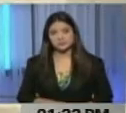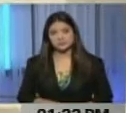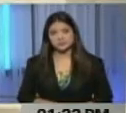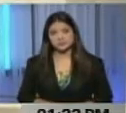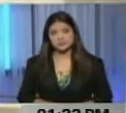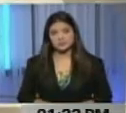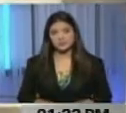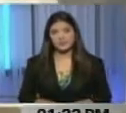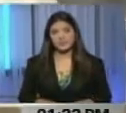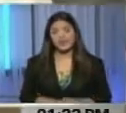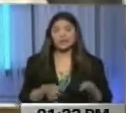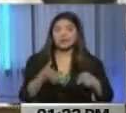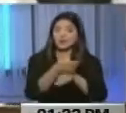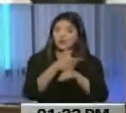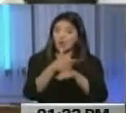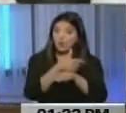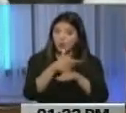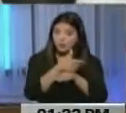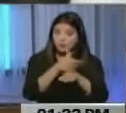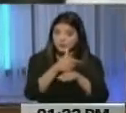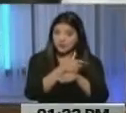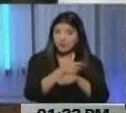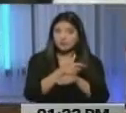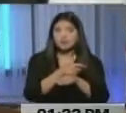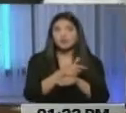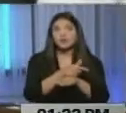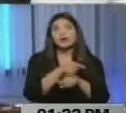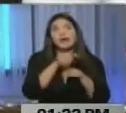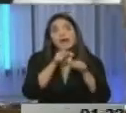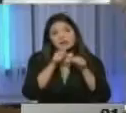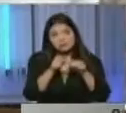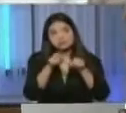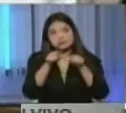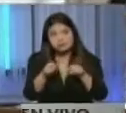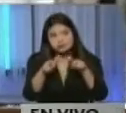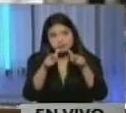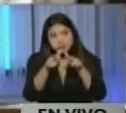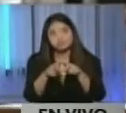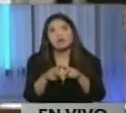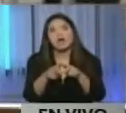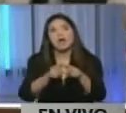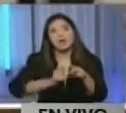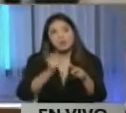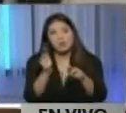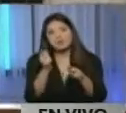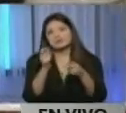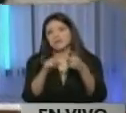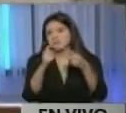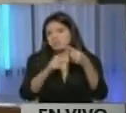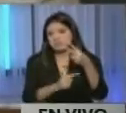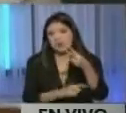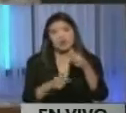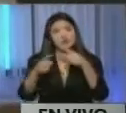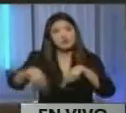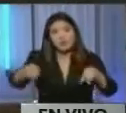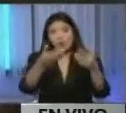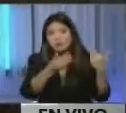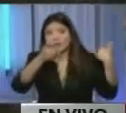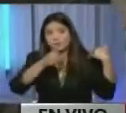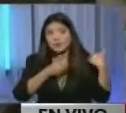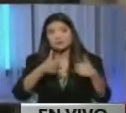El Gobierno Nacional, a través de la Fuerza Pública, continuará garantizando las condiciones de convivencia y seguridad de la población